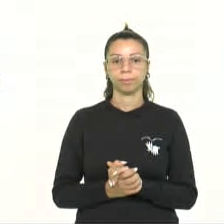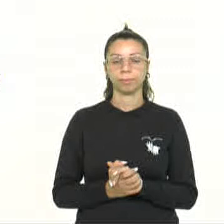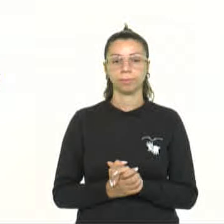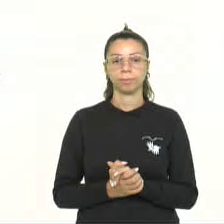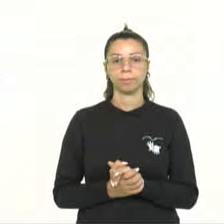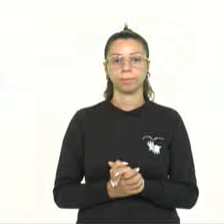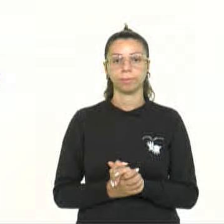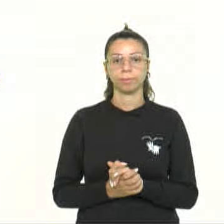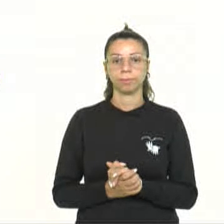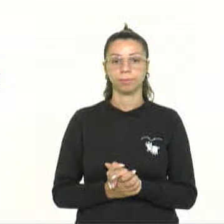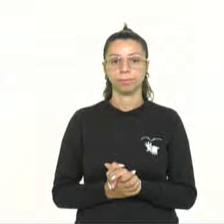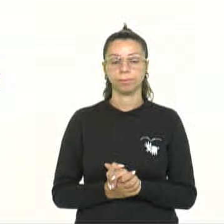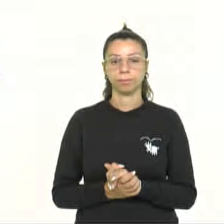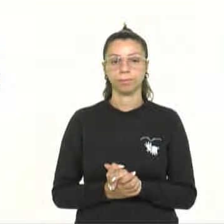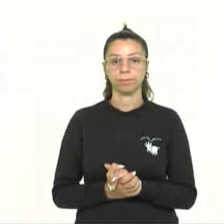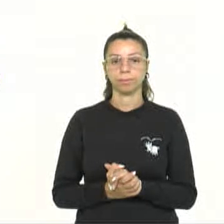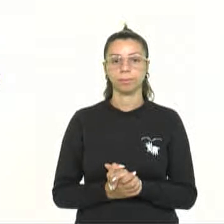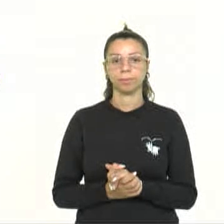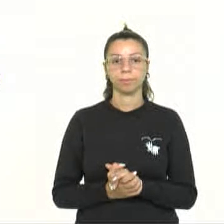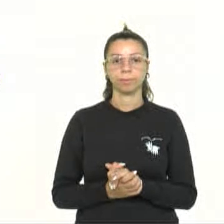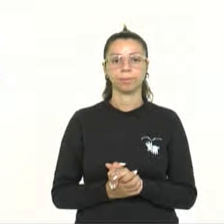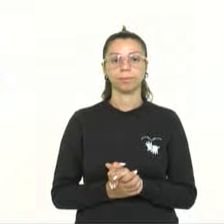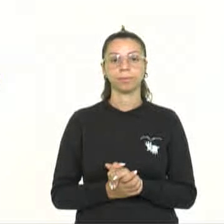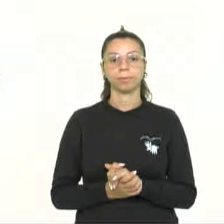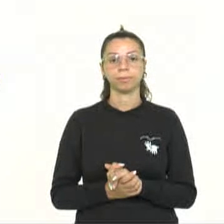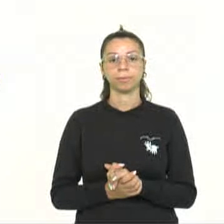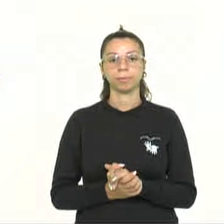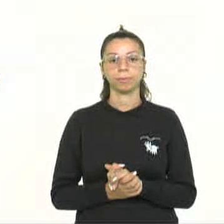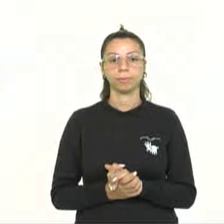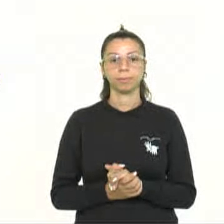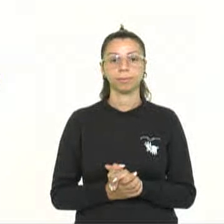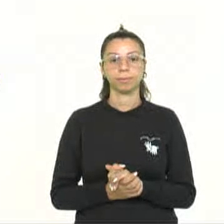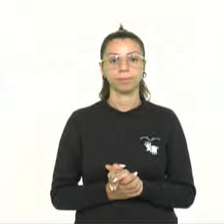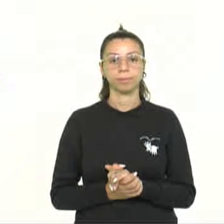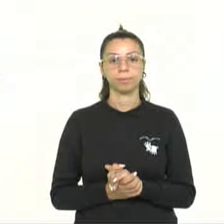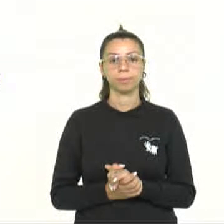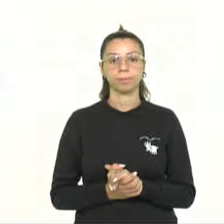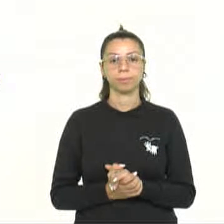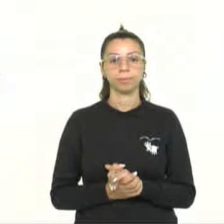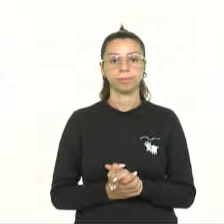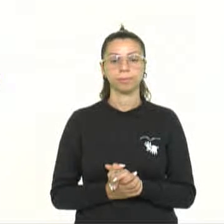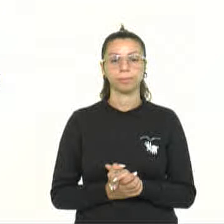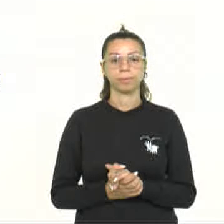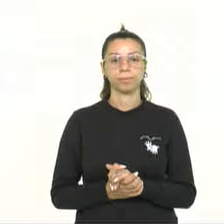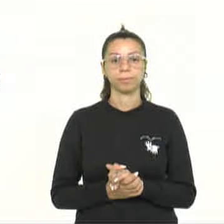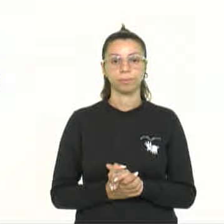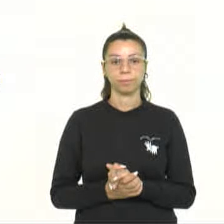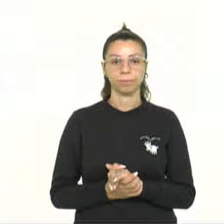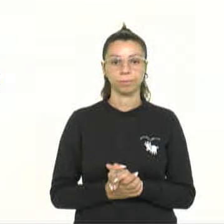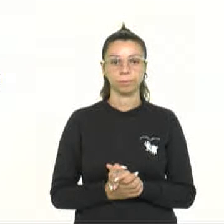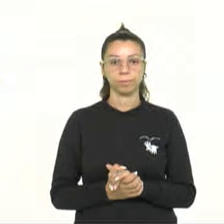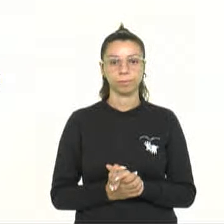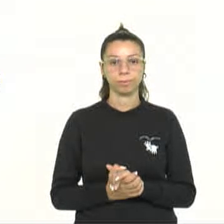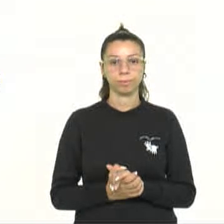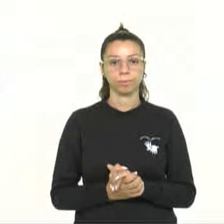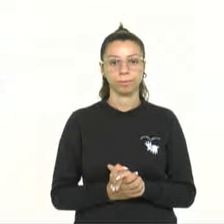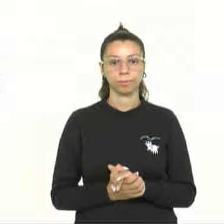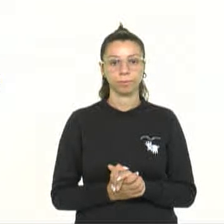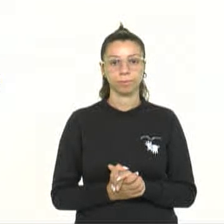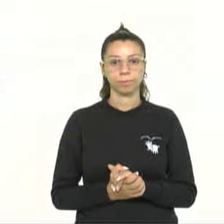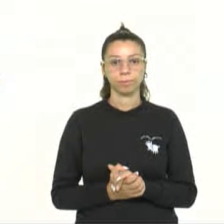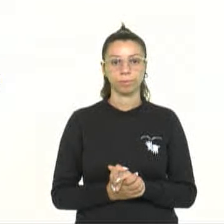misma sociedad, diversidad sexual, la orientación sexual y diversidad